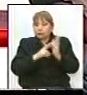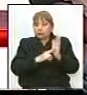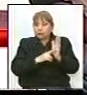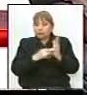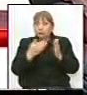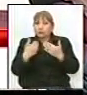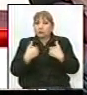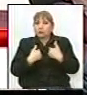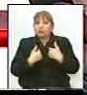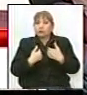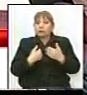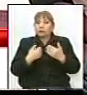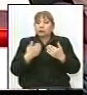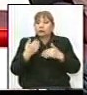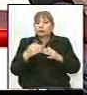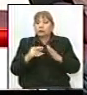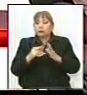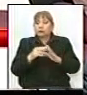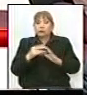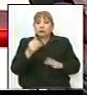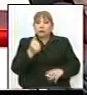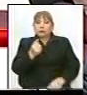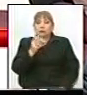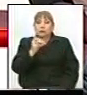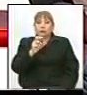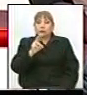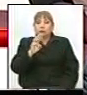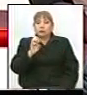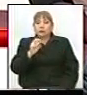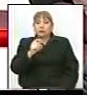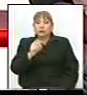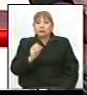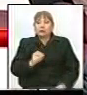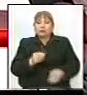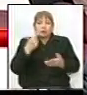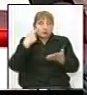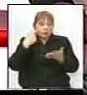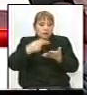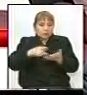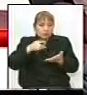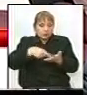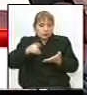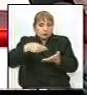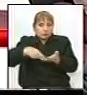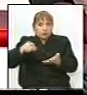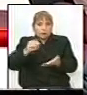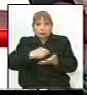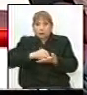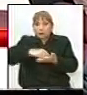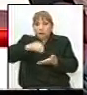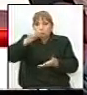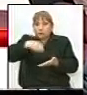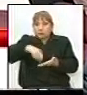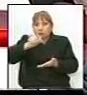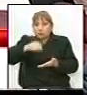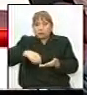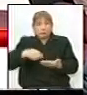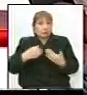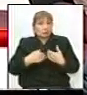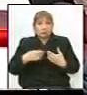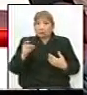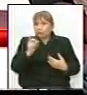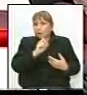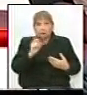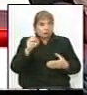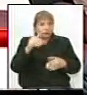un mínimo de relación de adherentes. Pero la verificación de firmas, de acuerdo al mandato de la ley, no la hace